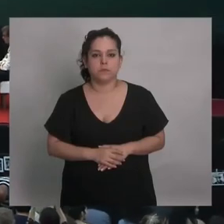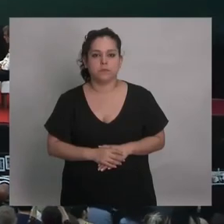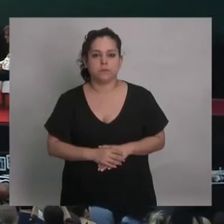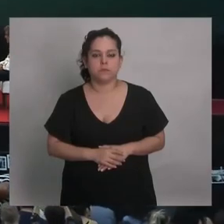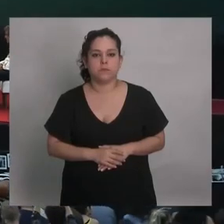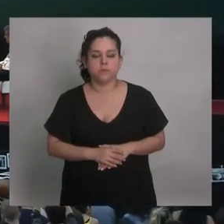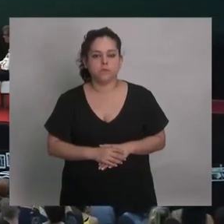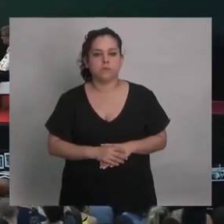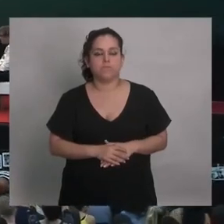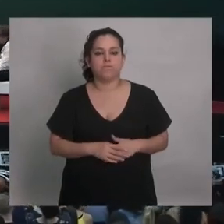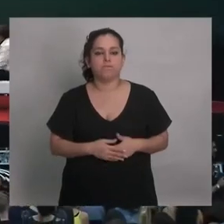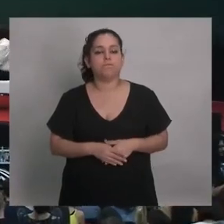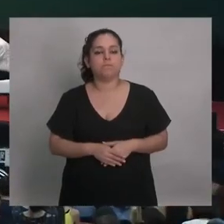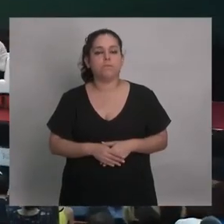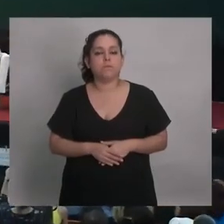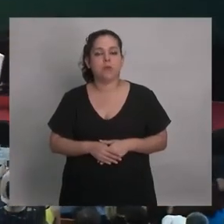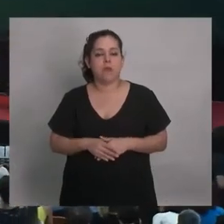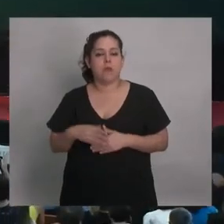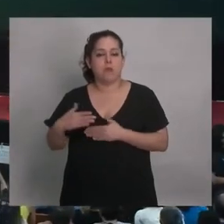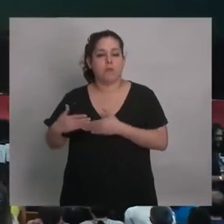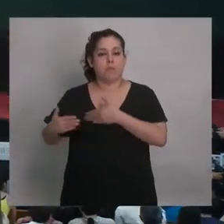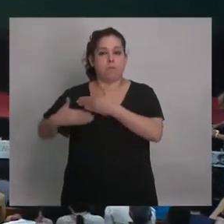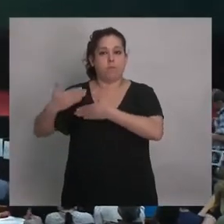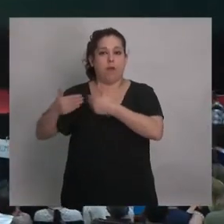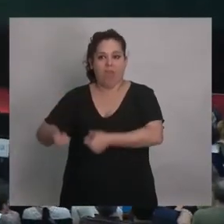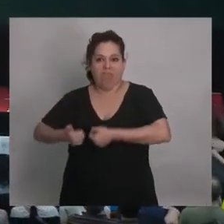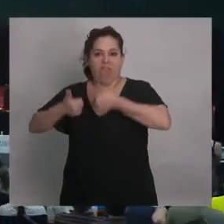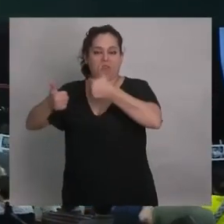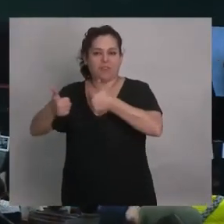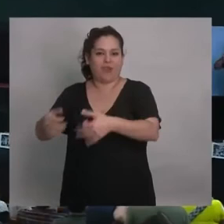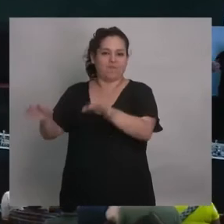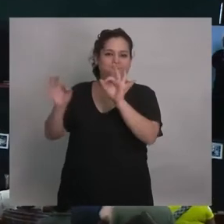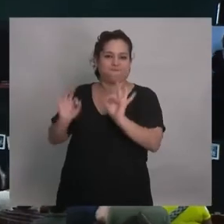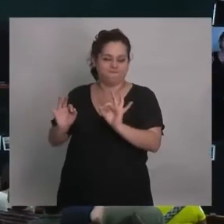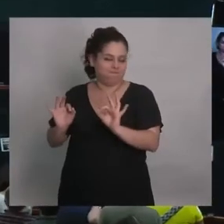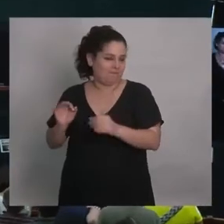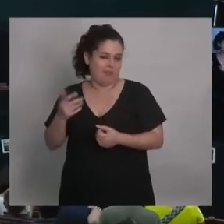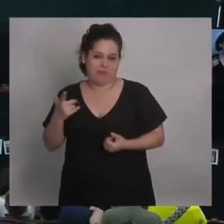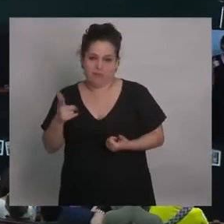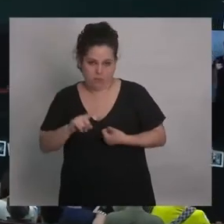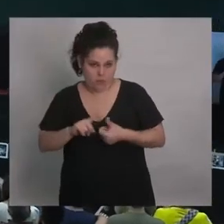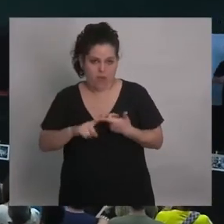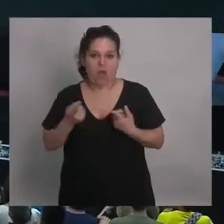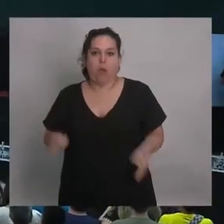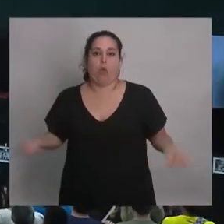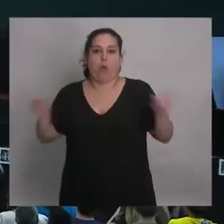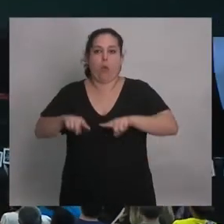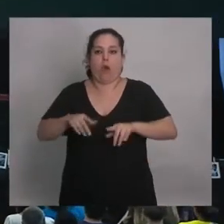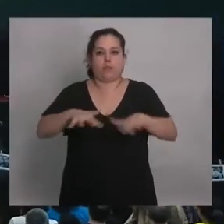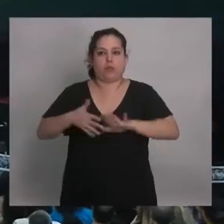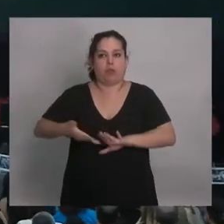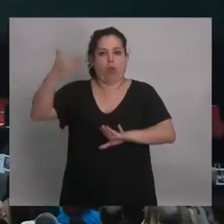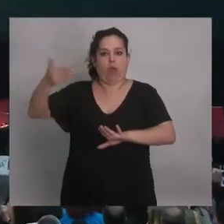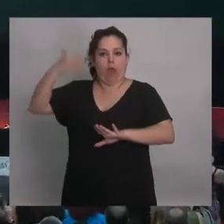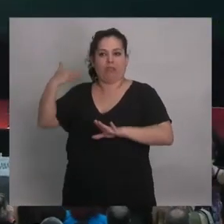y el éxito del proceso está garantizado y el riesgo de no retorno al conflicto